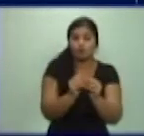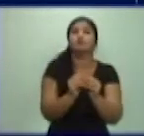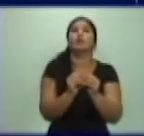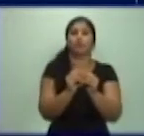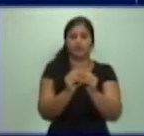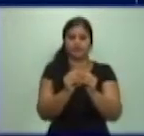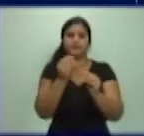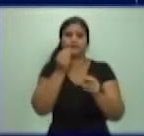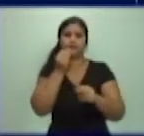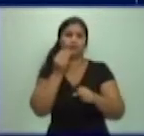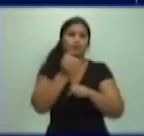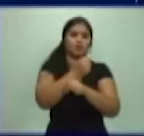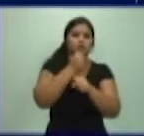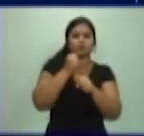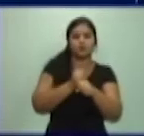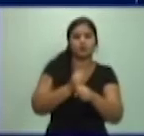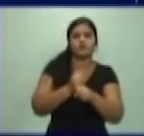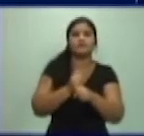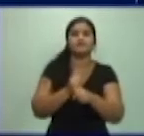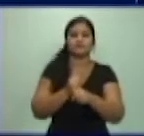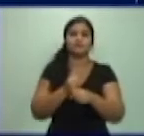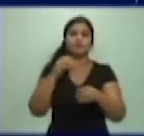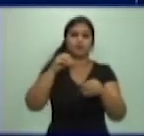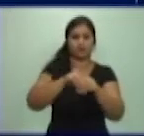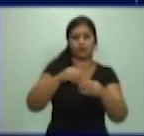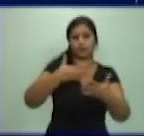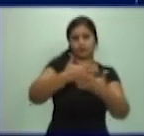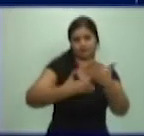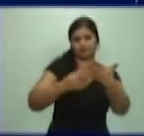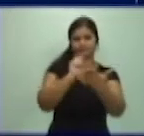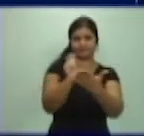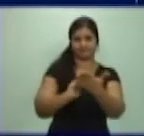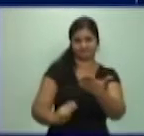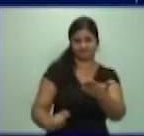complementan en la estructura del examen.